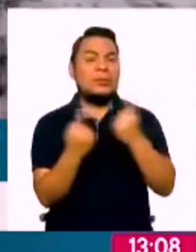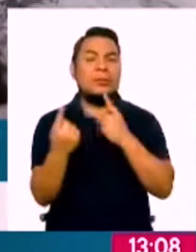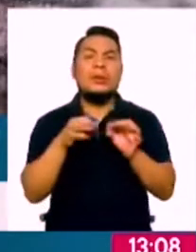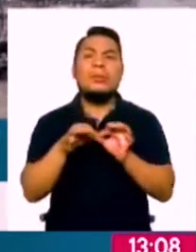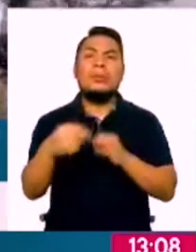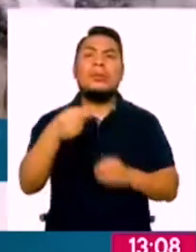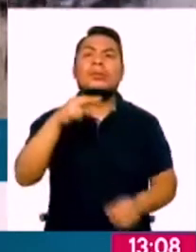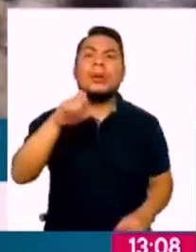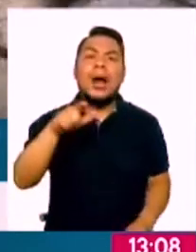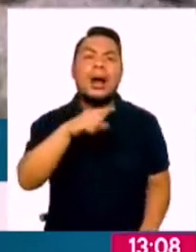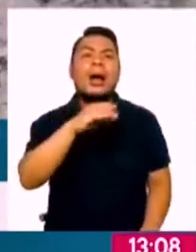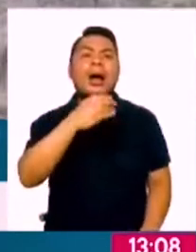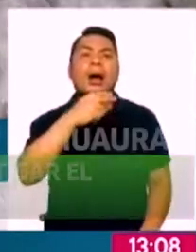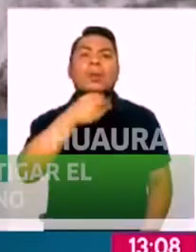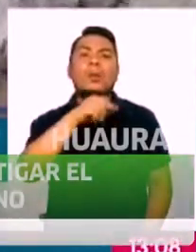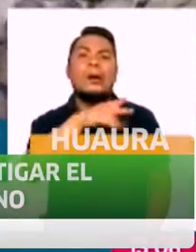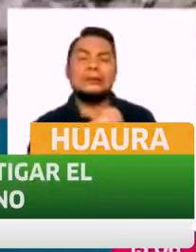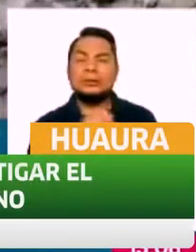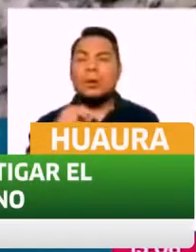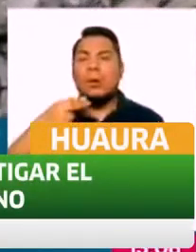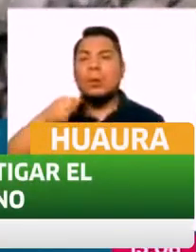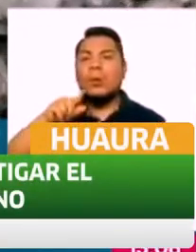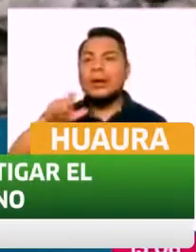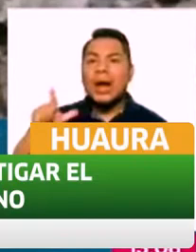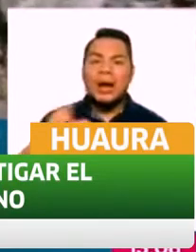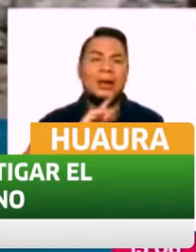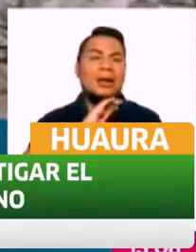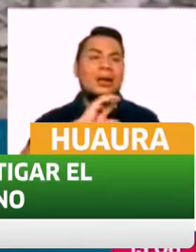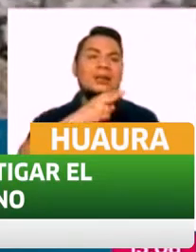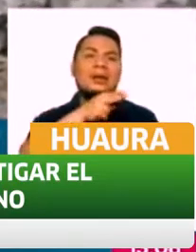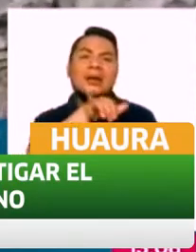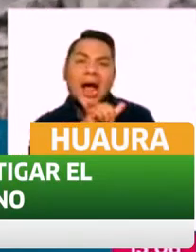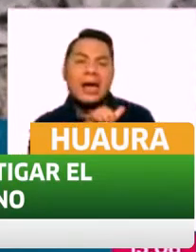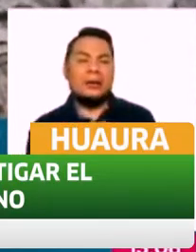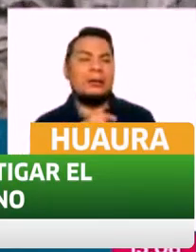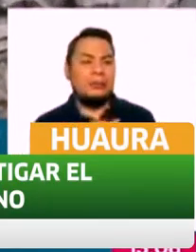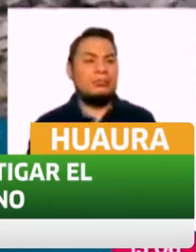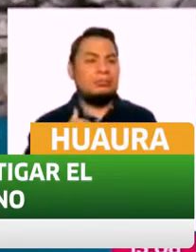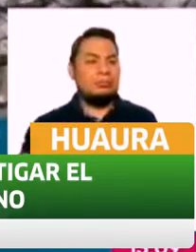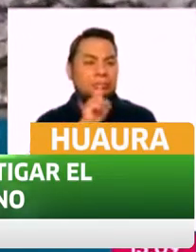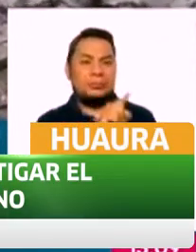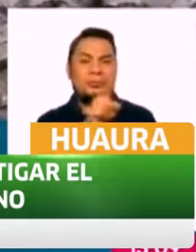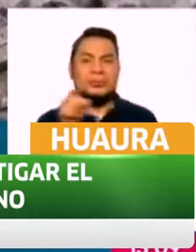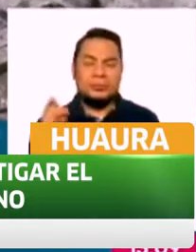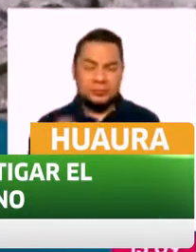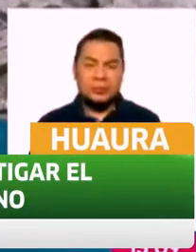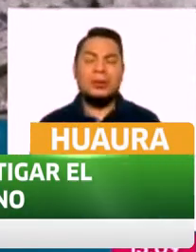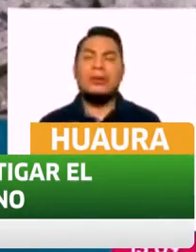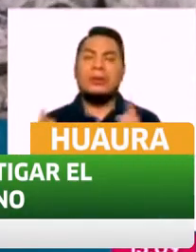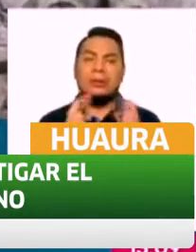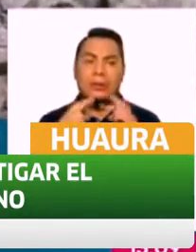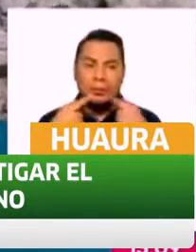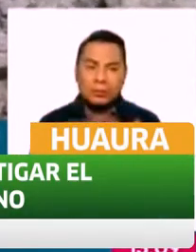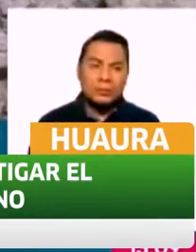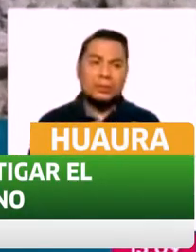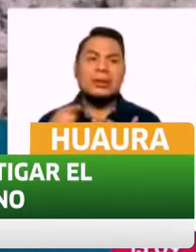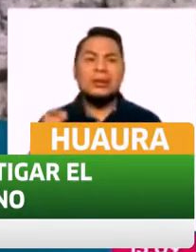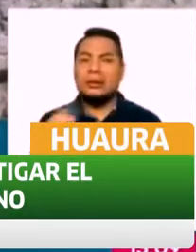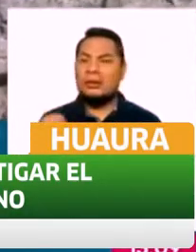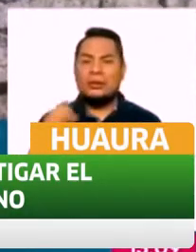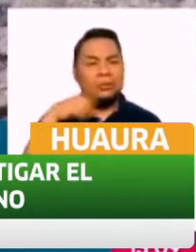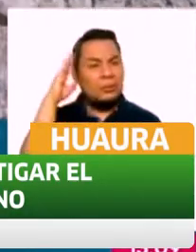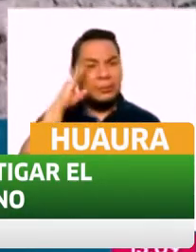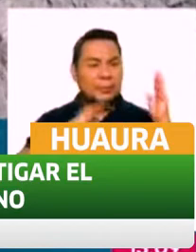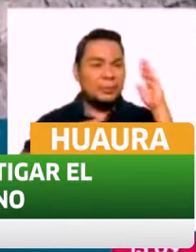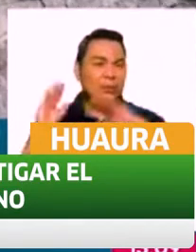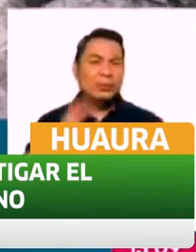de Huacho, de Huaral, de Chancay. En estos momentos es coordinado también con la alcaldesa de Chancay y está muy preocupada, inclusive